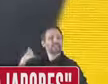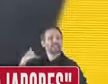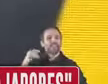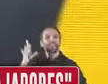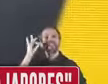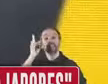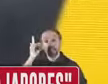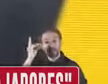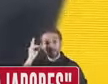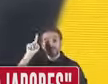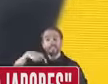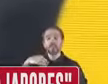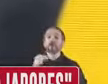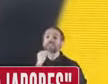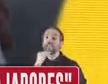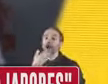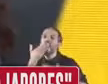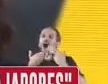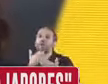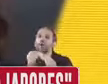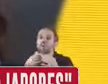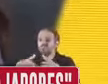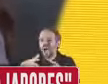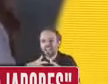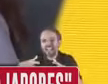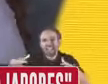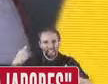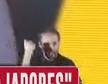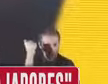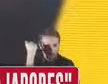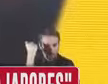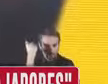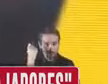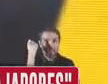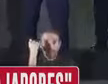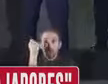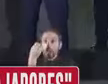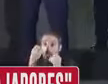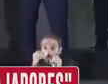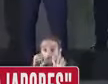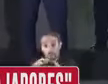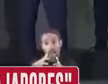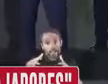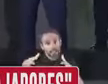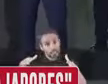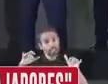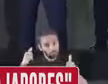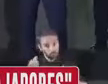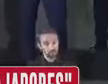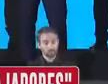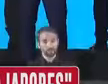sergio había hablado de cómo iba a crecer la economía y la economía empezó a crecer